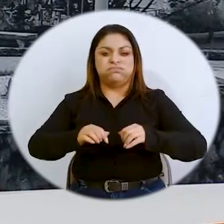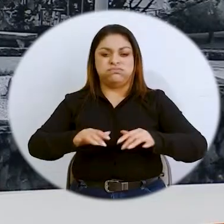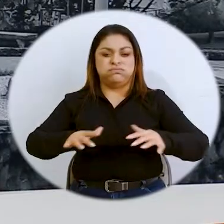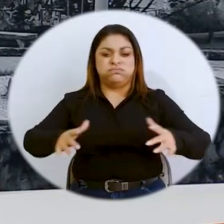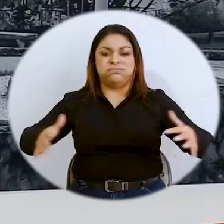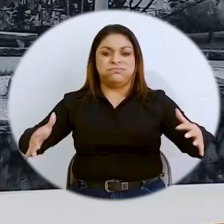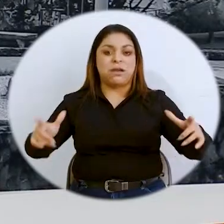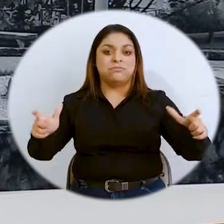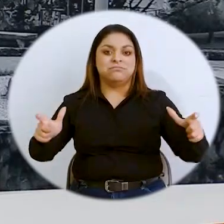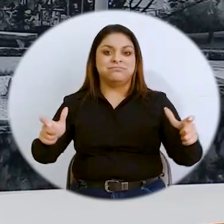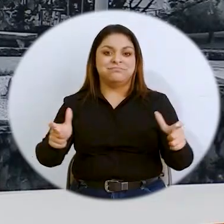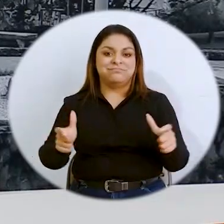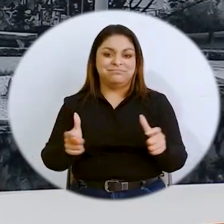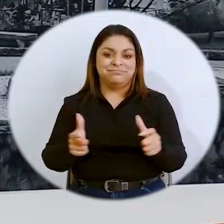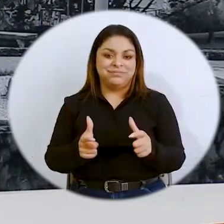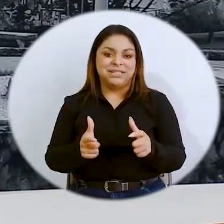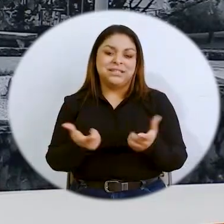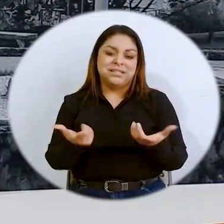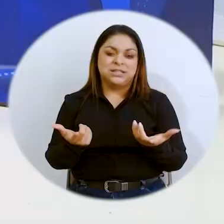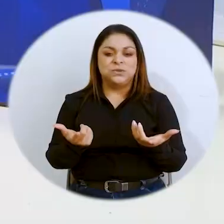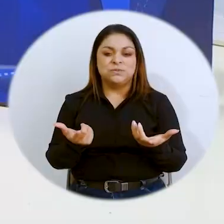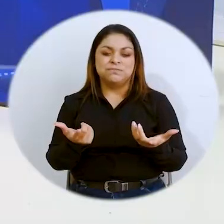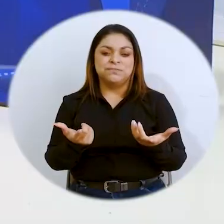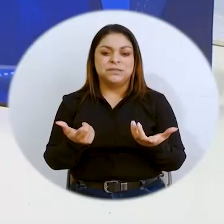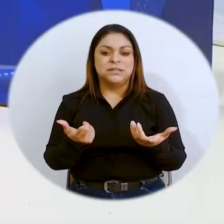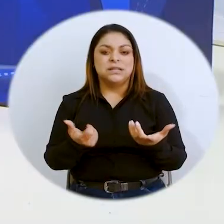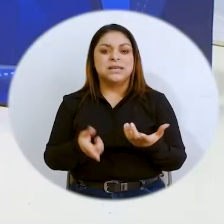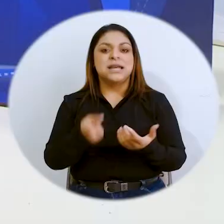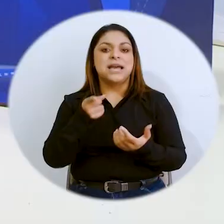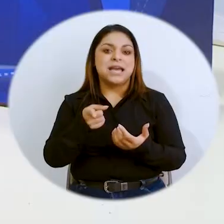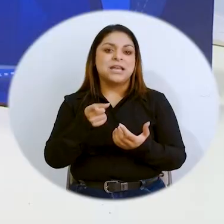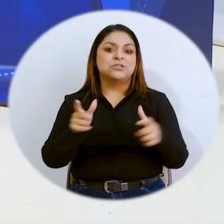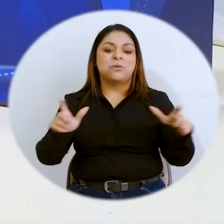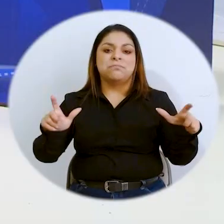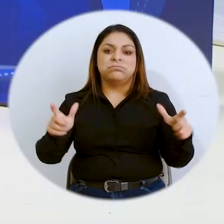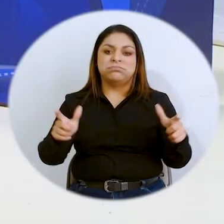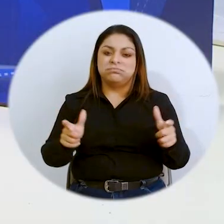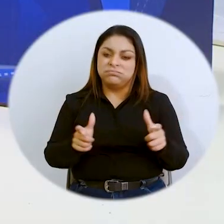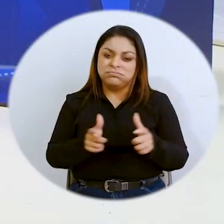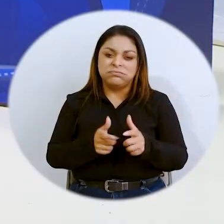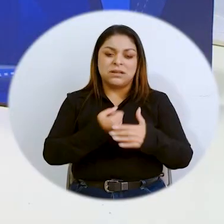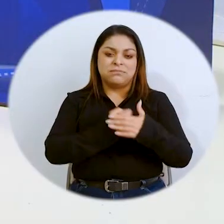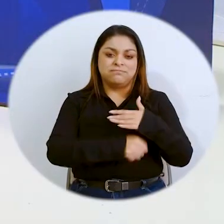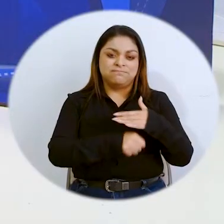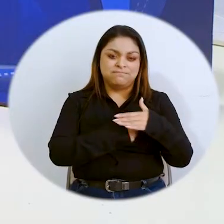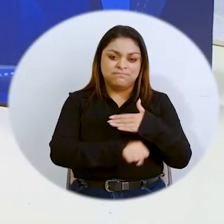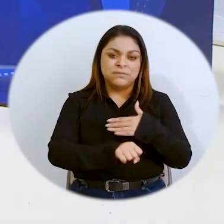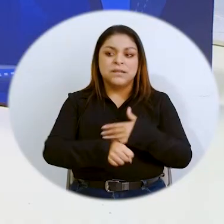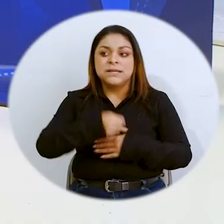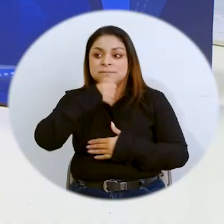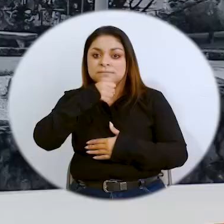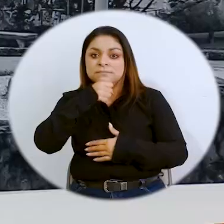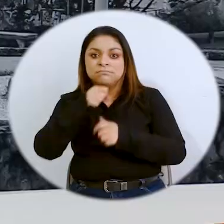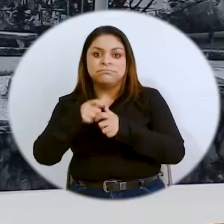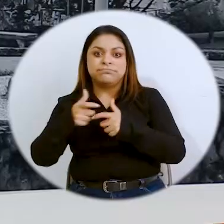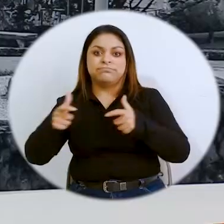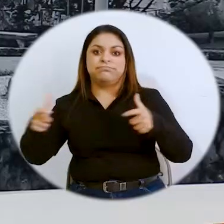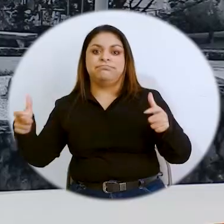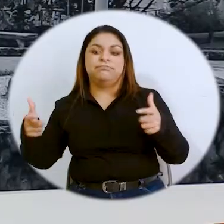tomar acciones o desarrollar políticas que se vean o afronten ese proceso de baja natalidad y envejecimiento de población? Si vamos a